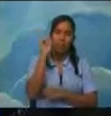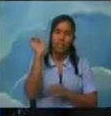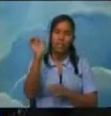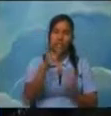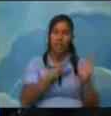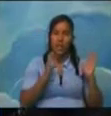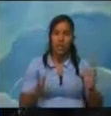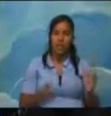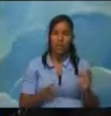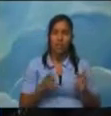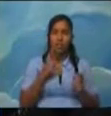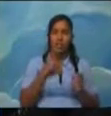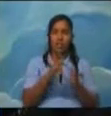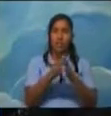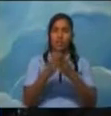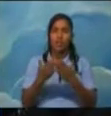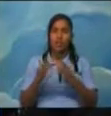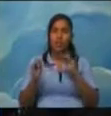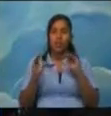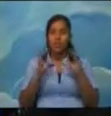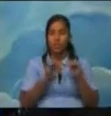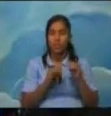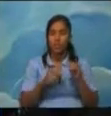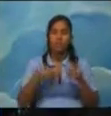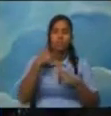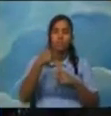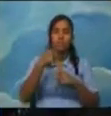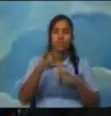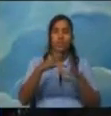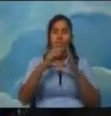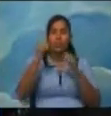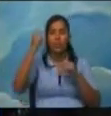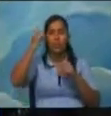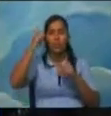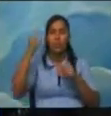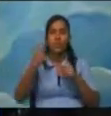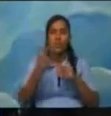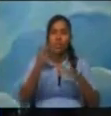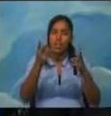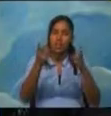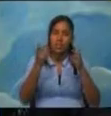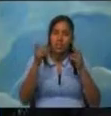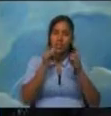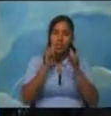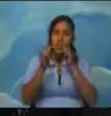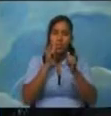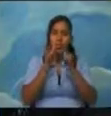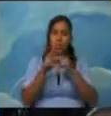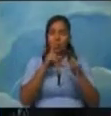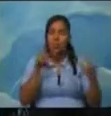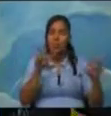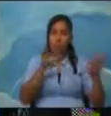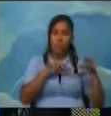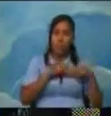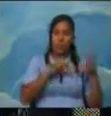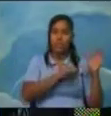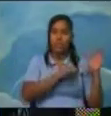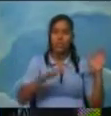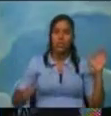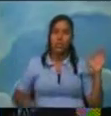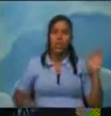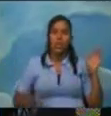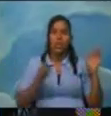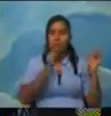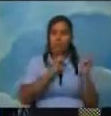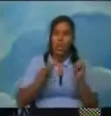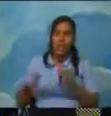dije lo que la Biblia hablaba. Luego a los días recibí la información de que él había aceptado al Señor, había sacado